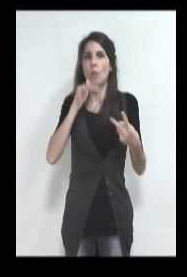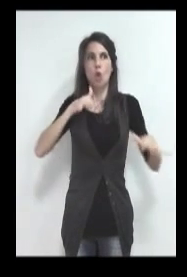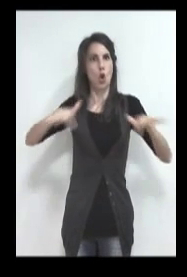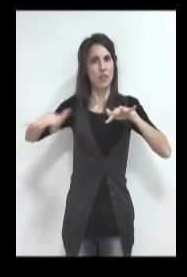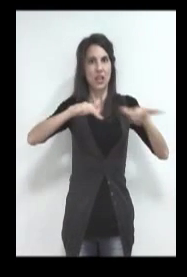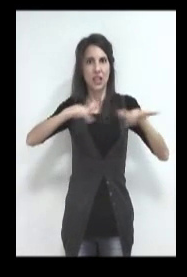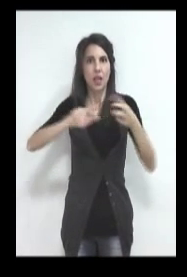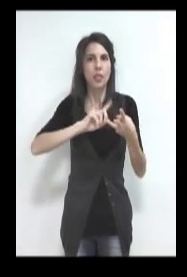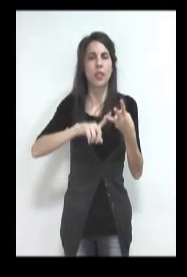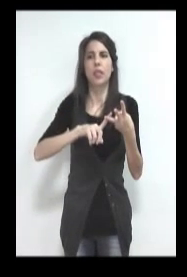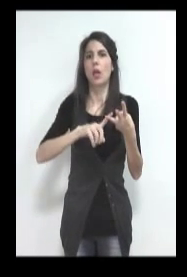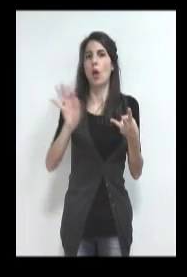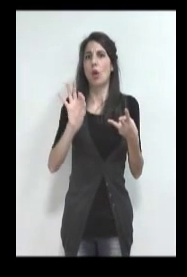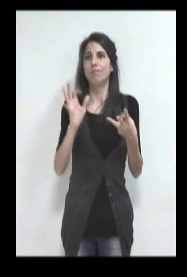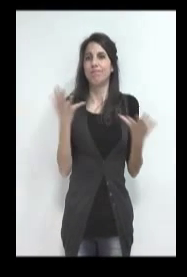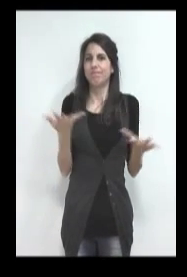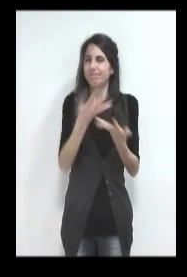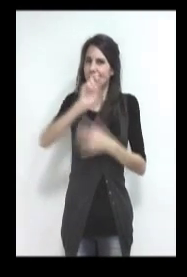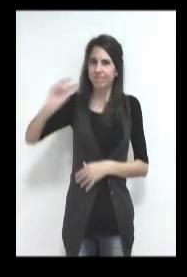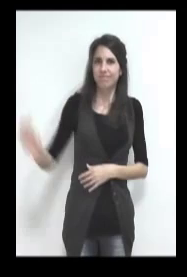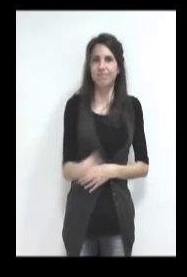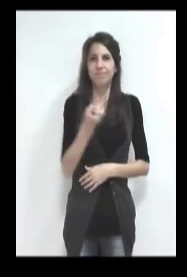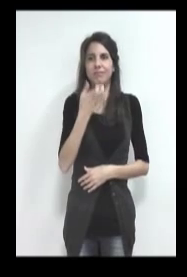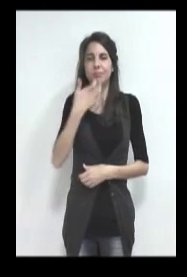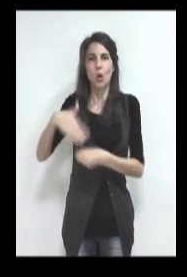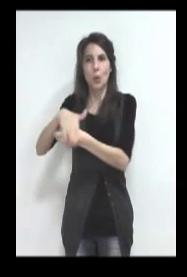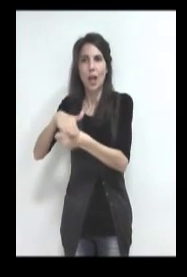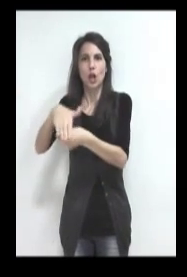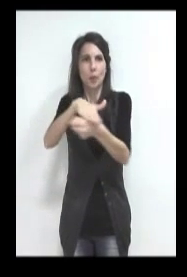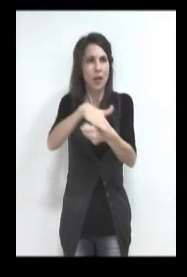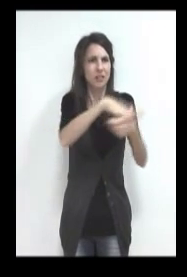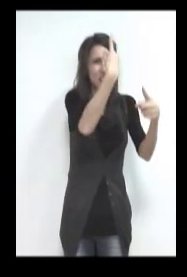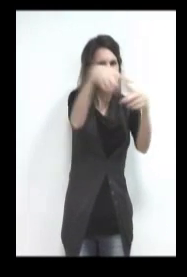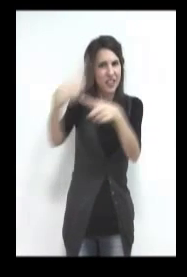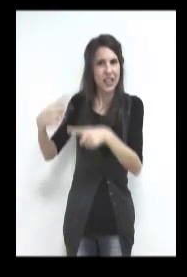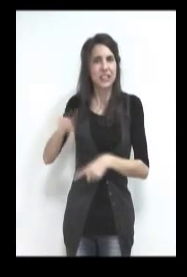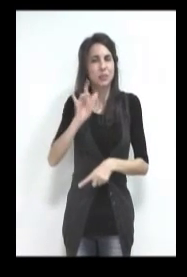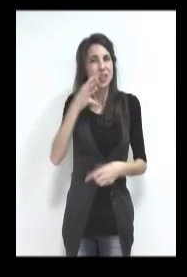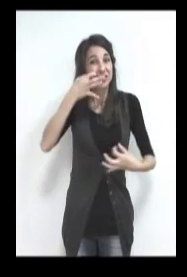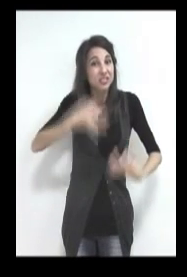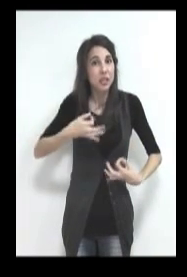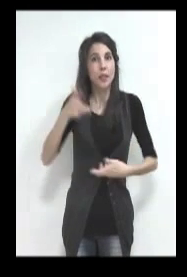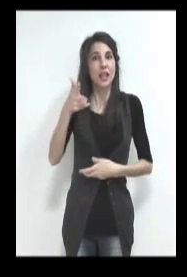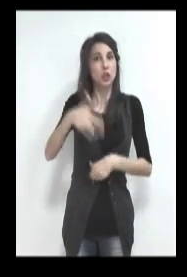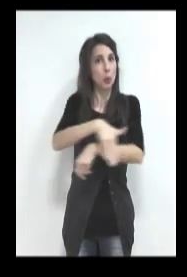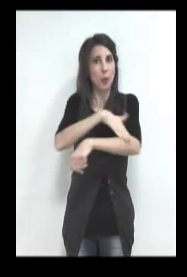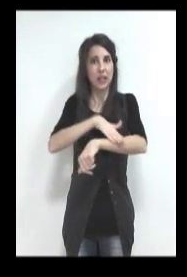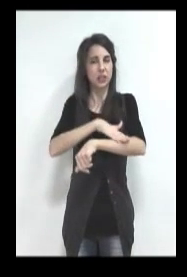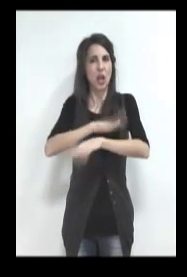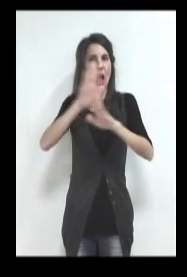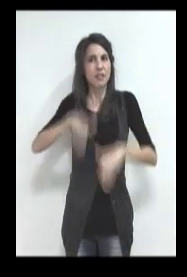movilidad, estamos hablando de que un barrio será un barrio, otro barrio será otro barrio, pero los derechos básicos en muchos aspectos parece que